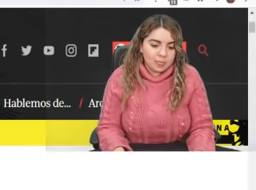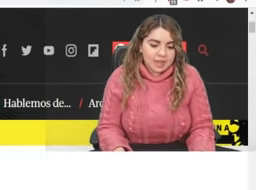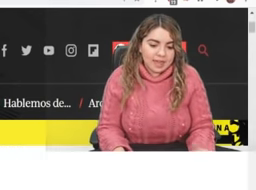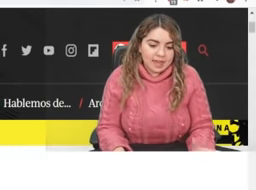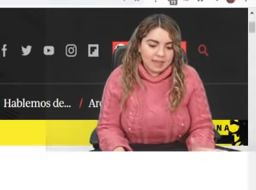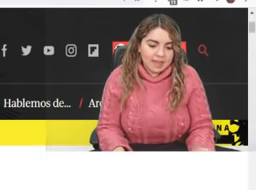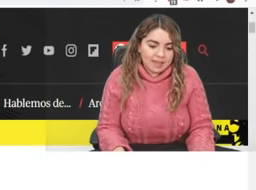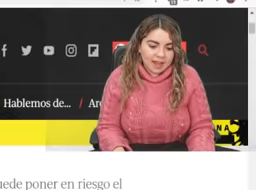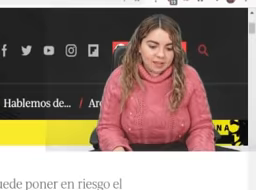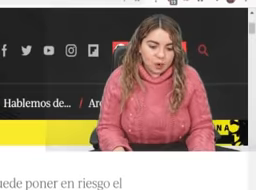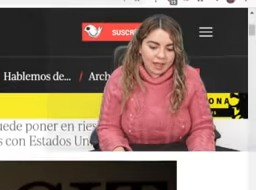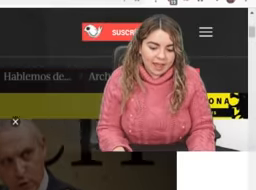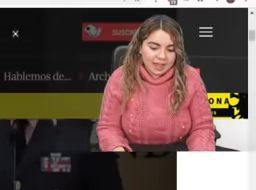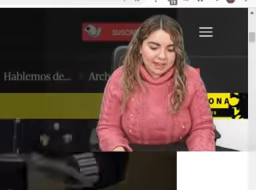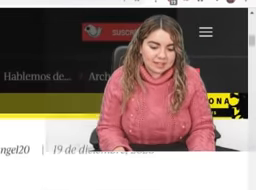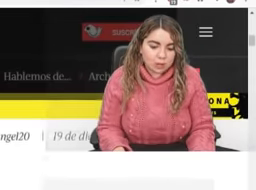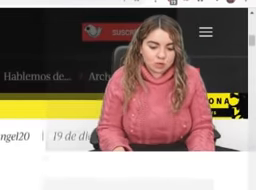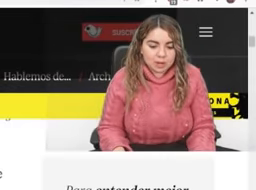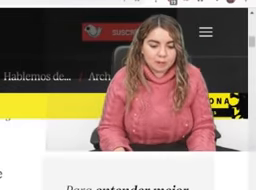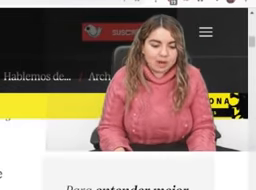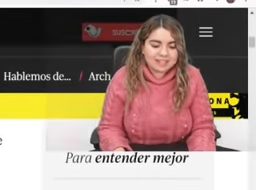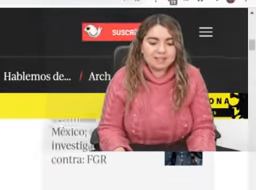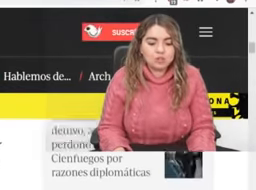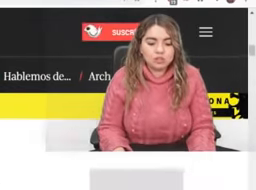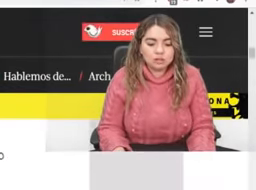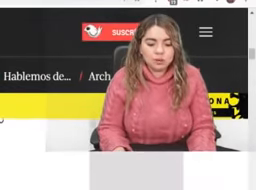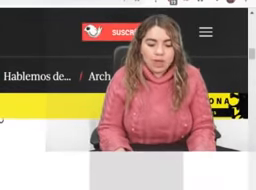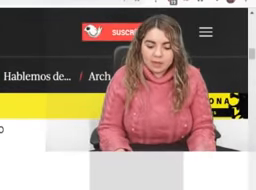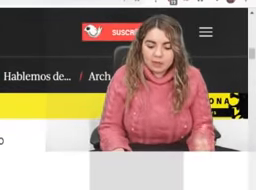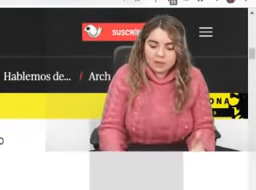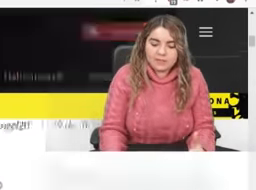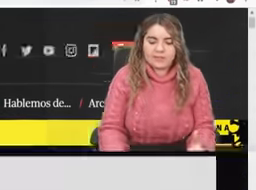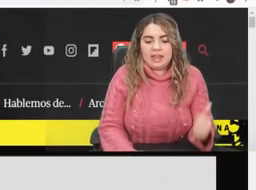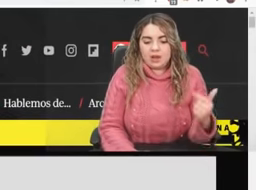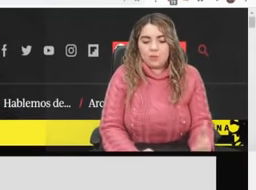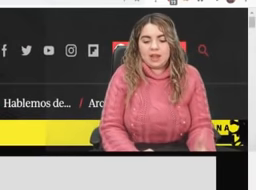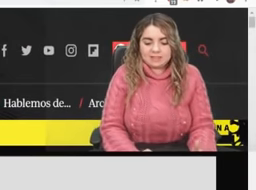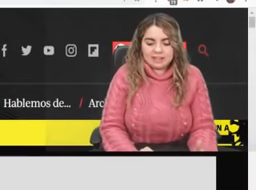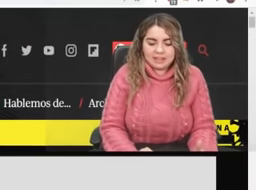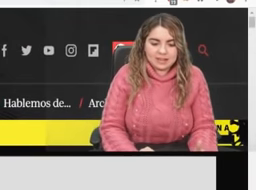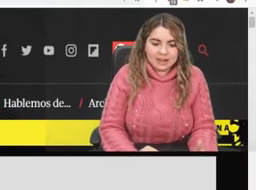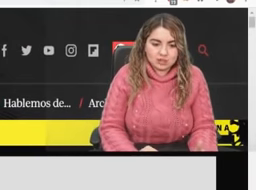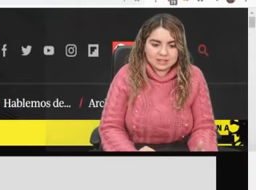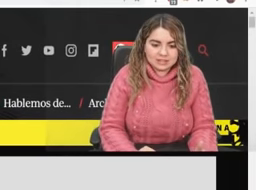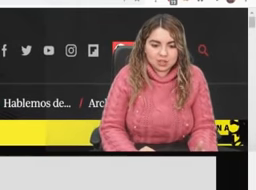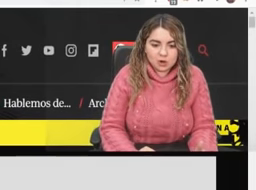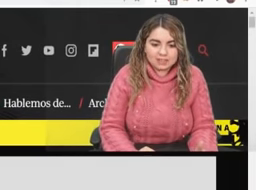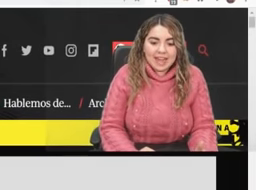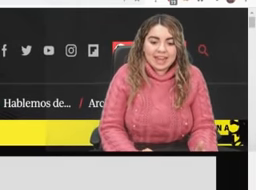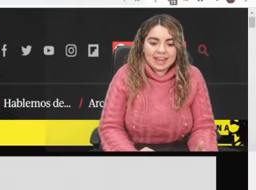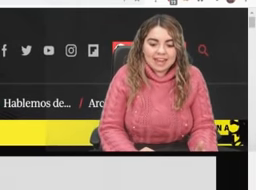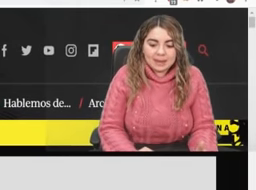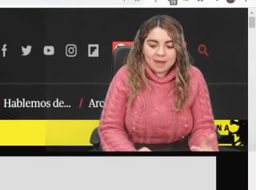diplomático y de la indagatoria en este curso y que por ese motivo tanto la Fiscalía como la Secretaría de Relaciones